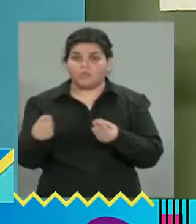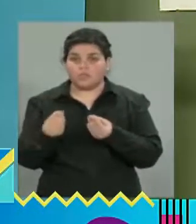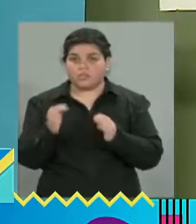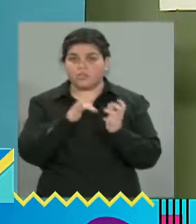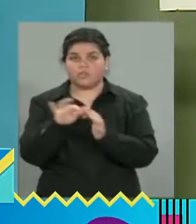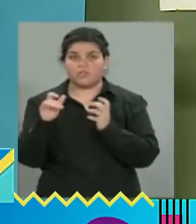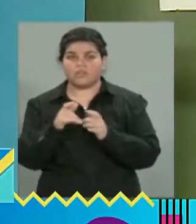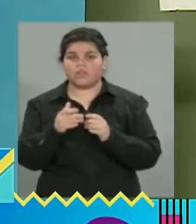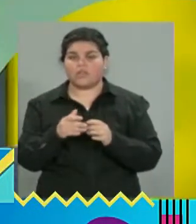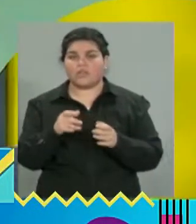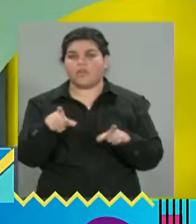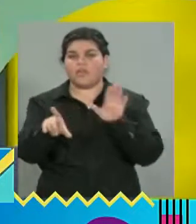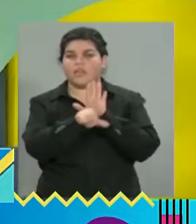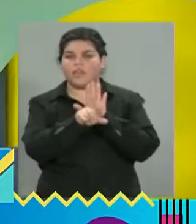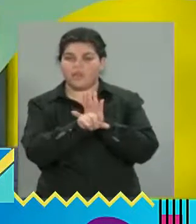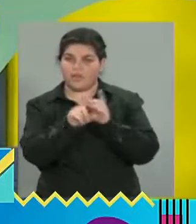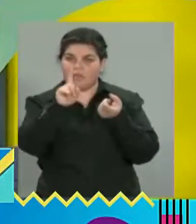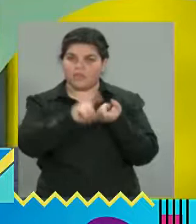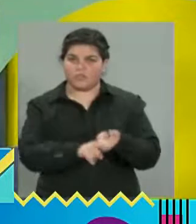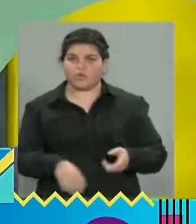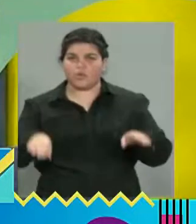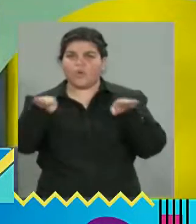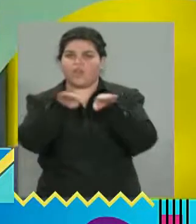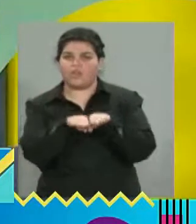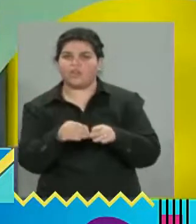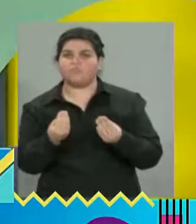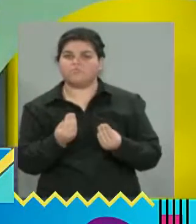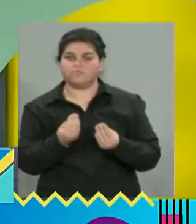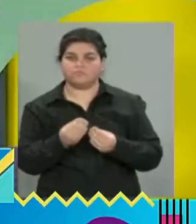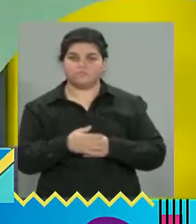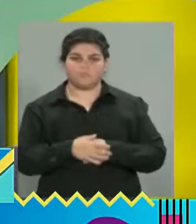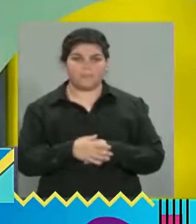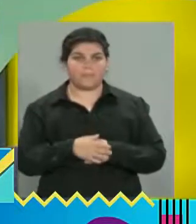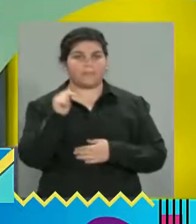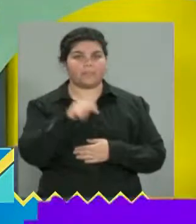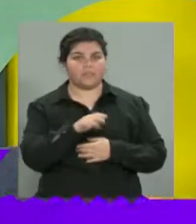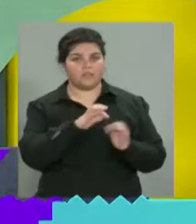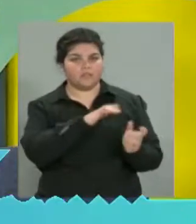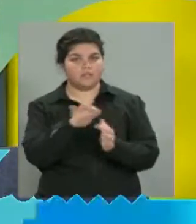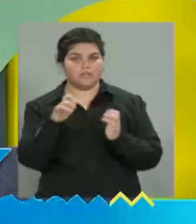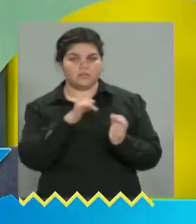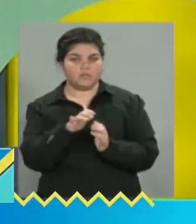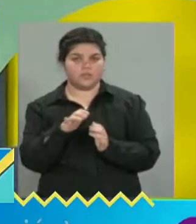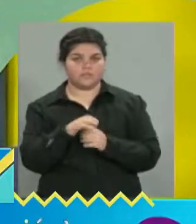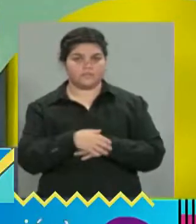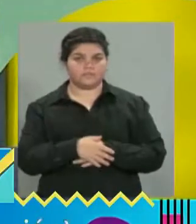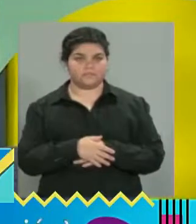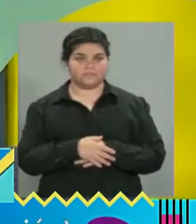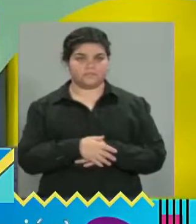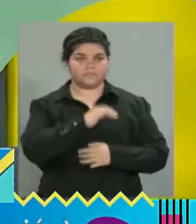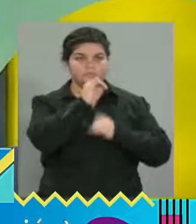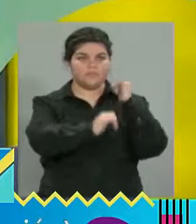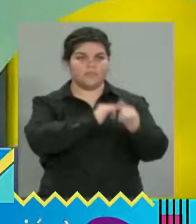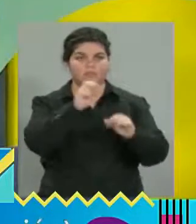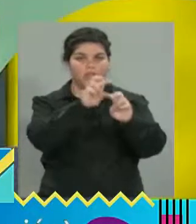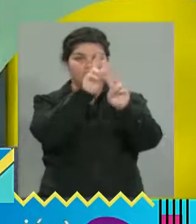ley de matrimonio igualitario? El debate lo que hizo es poner sobre la mesa, hablar de un